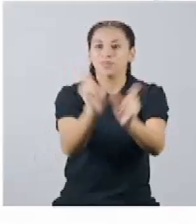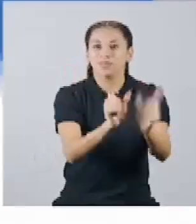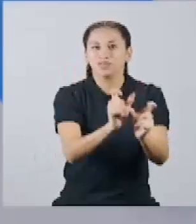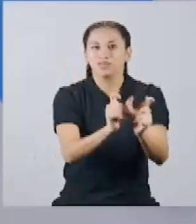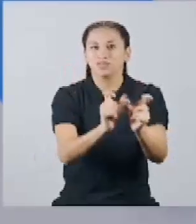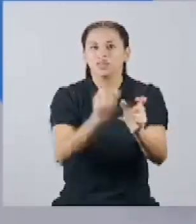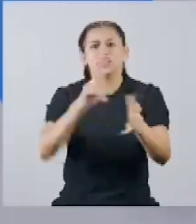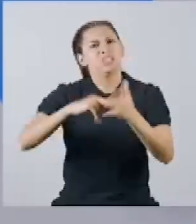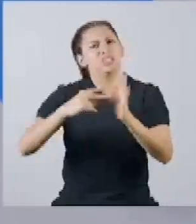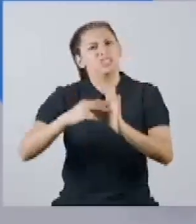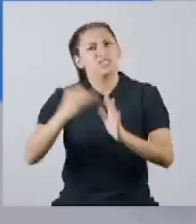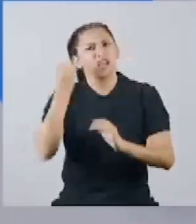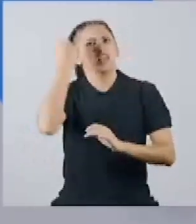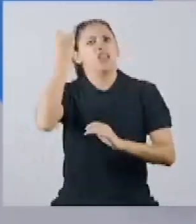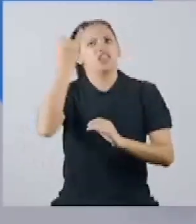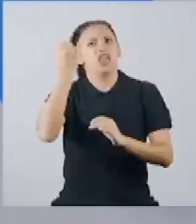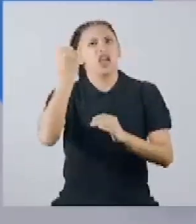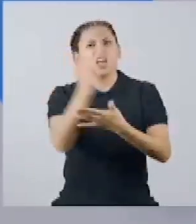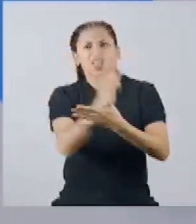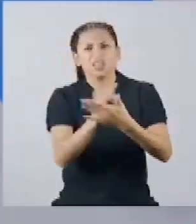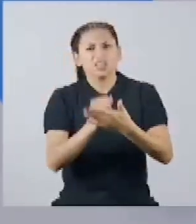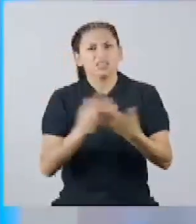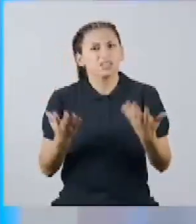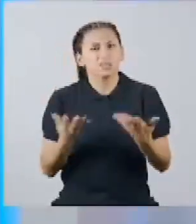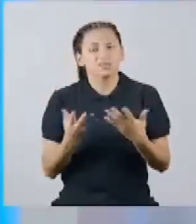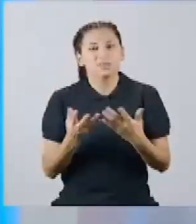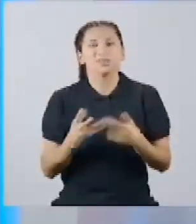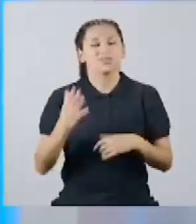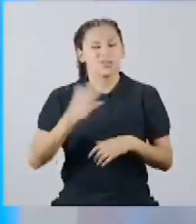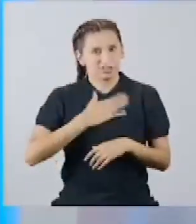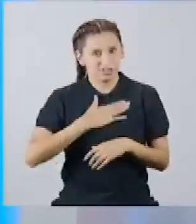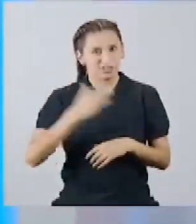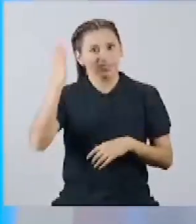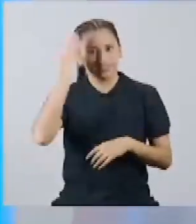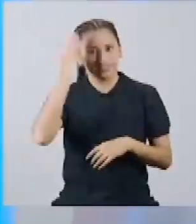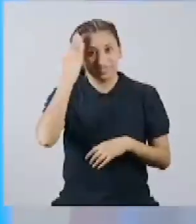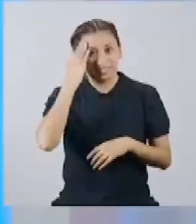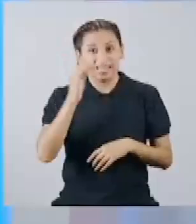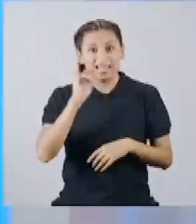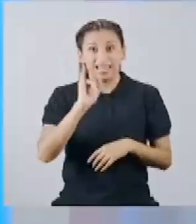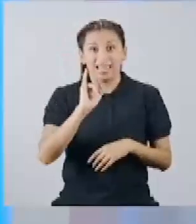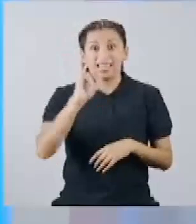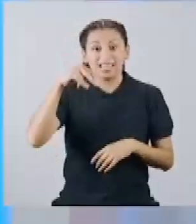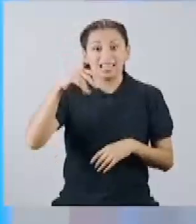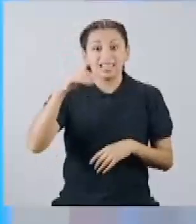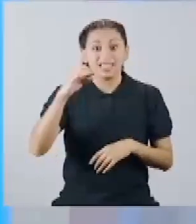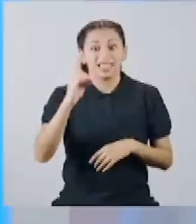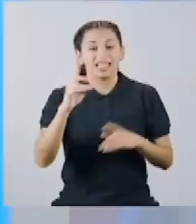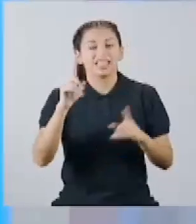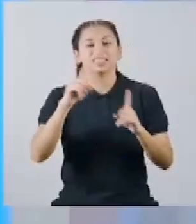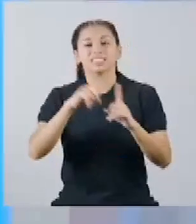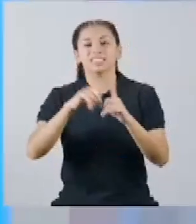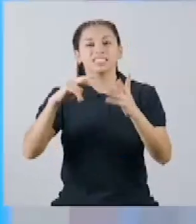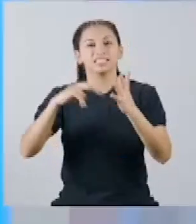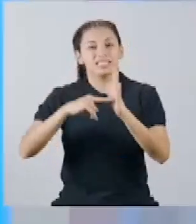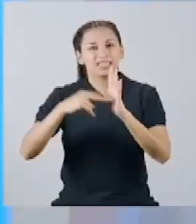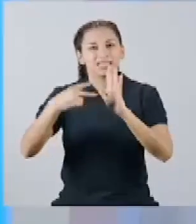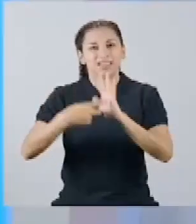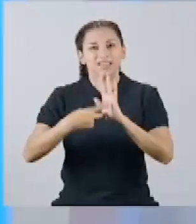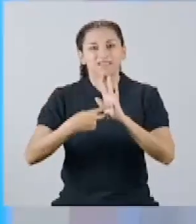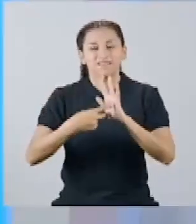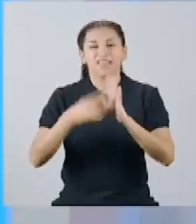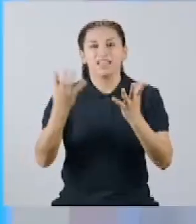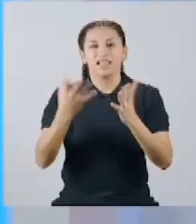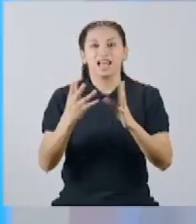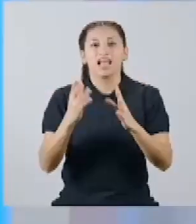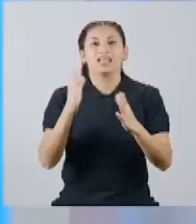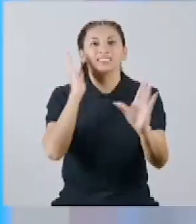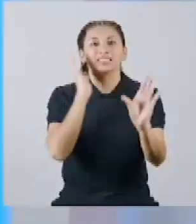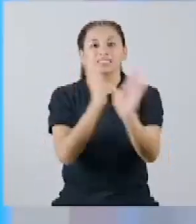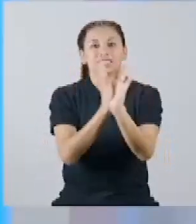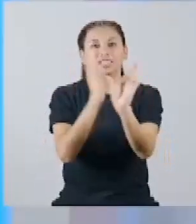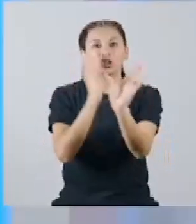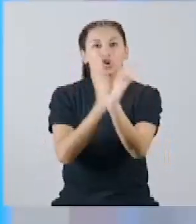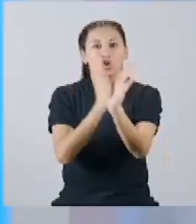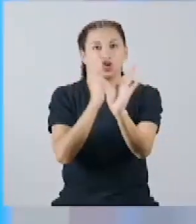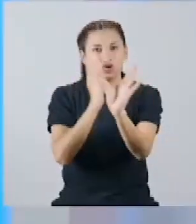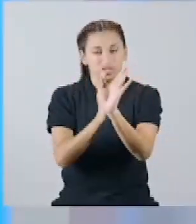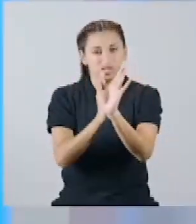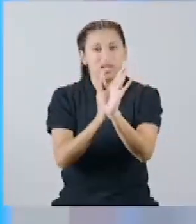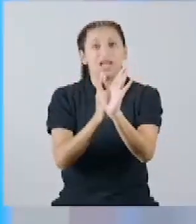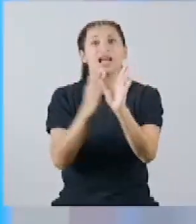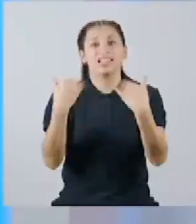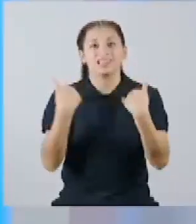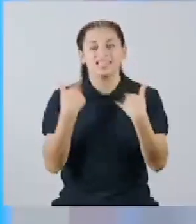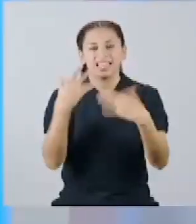insight? ¡Yo lo sé! Un insight es un término utilizado en psicología, el cual proviene